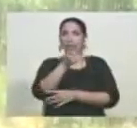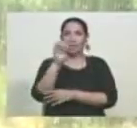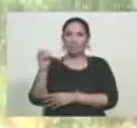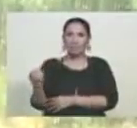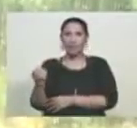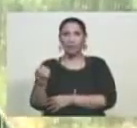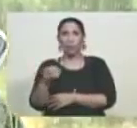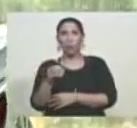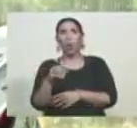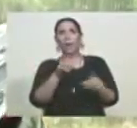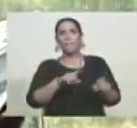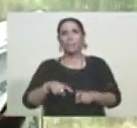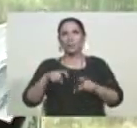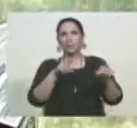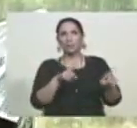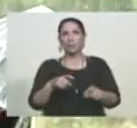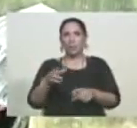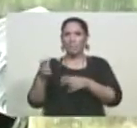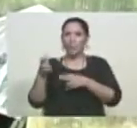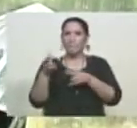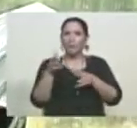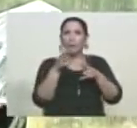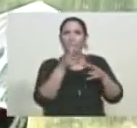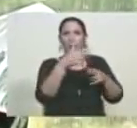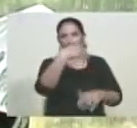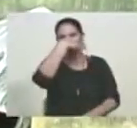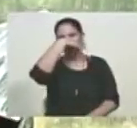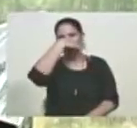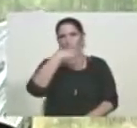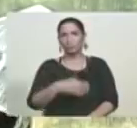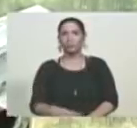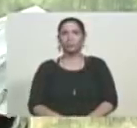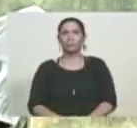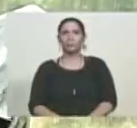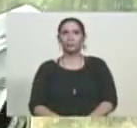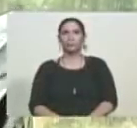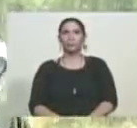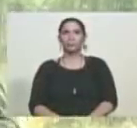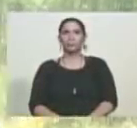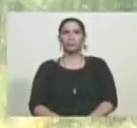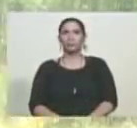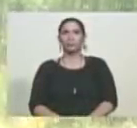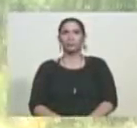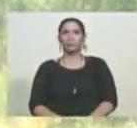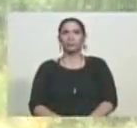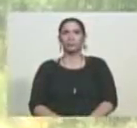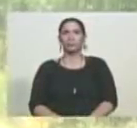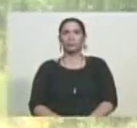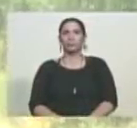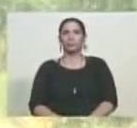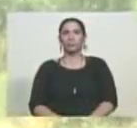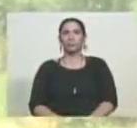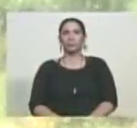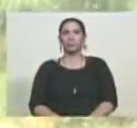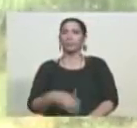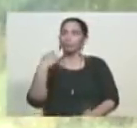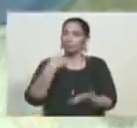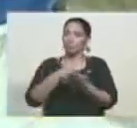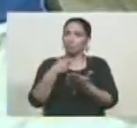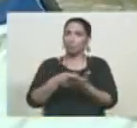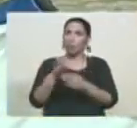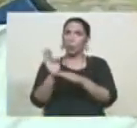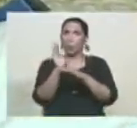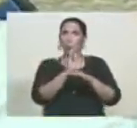campesinos caídos por las balas del sicariato, paramilitarismo y terratenientes. La indemnización y protección